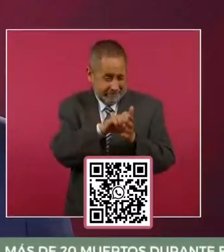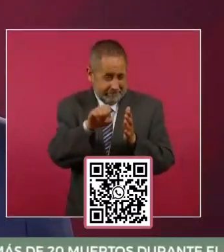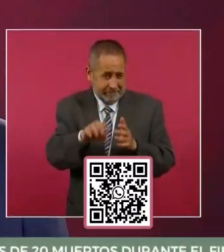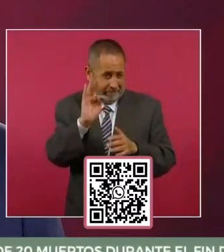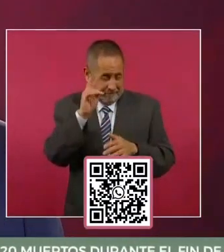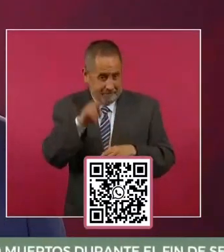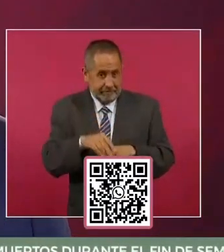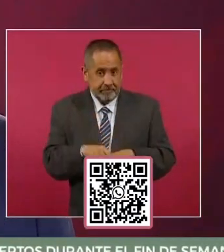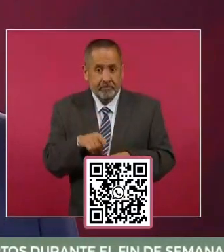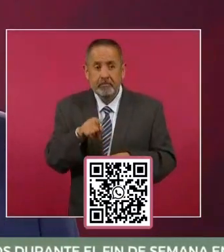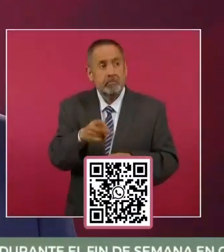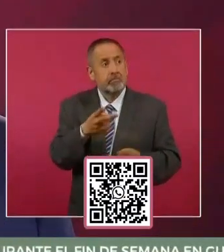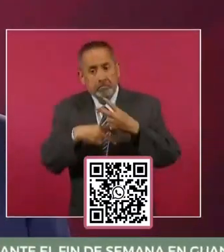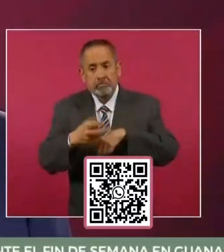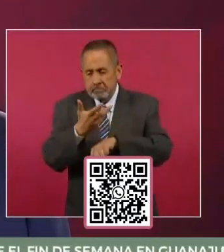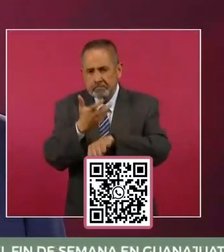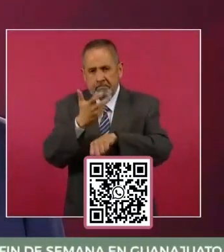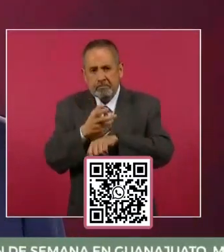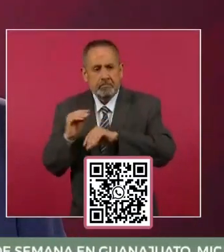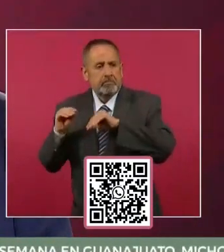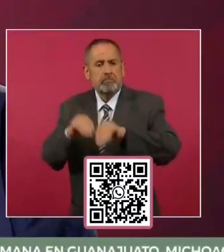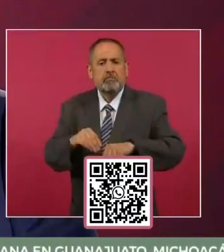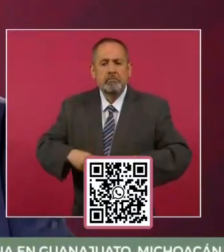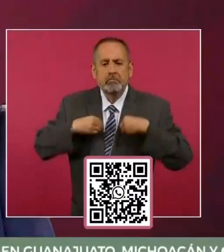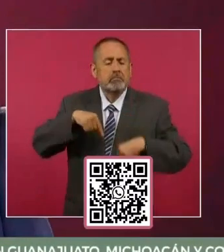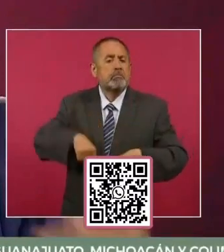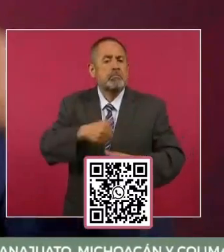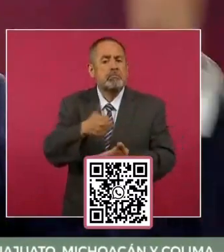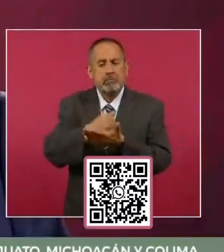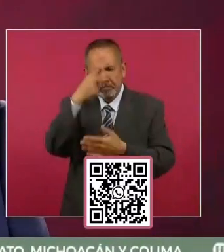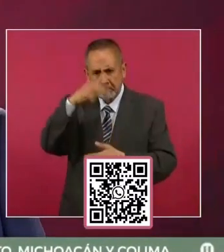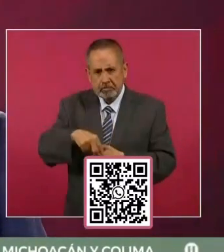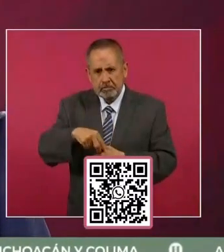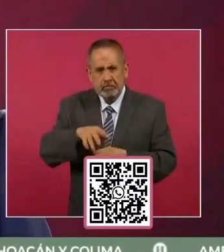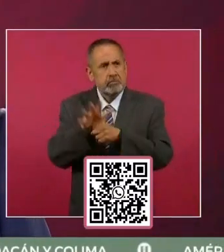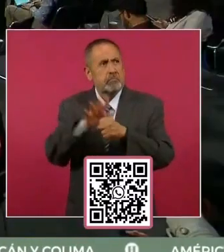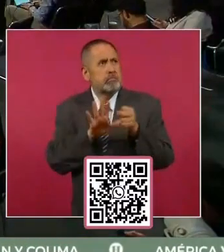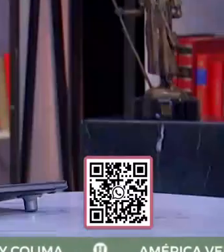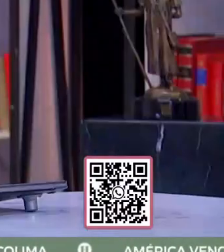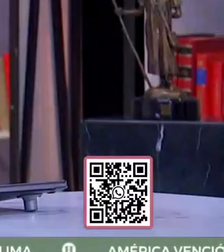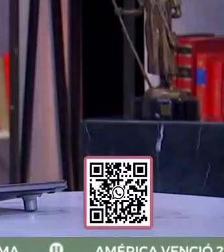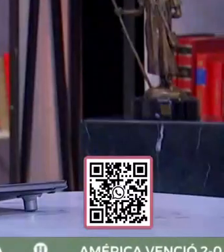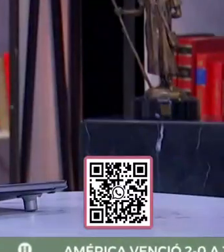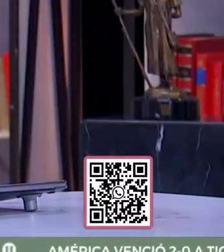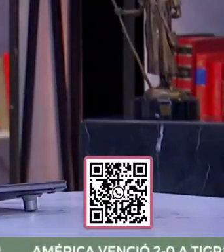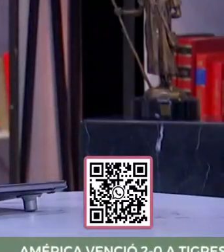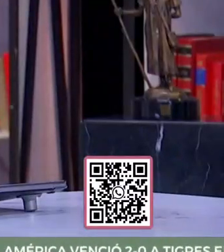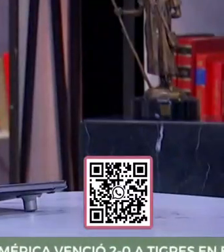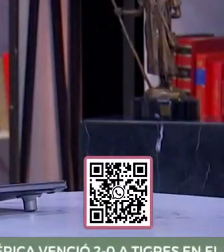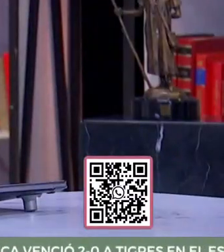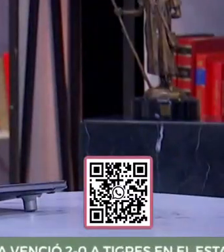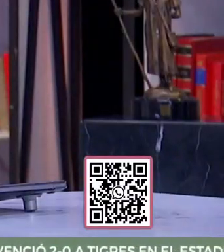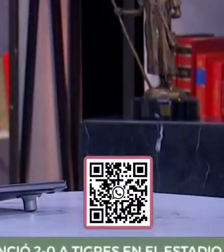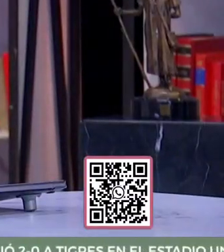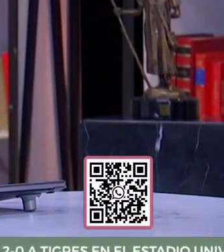no estarían llegando tanto estadounidenses a vivir a la Ciudad de México y a todo el país. Y por supuesto se